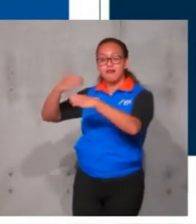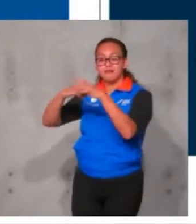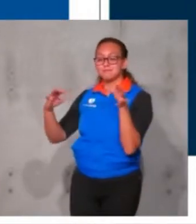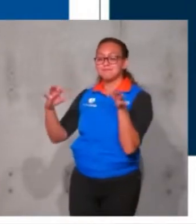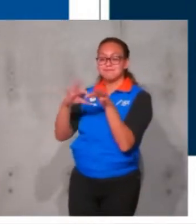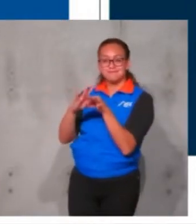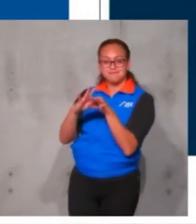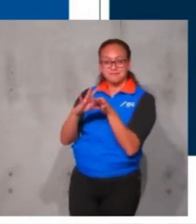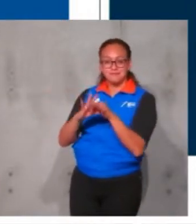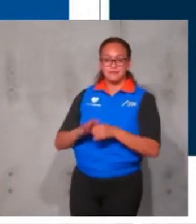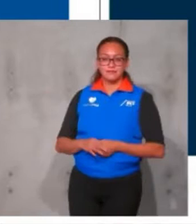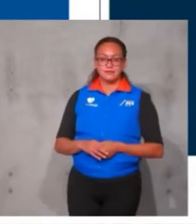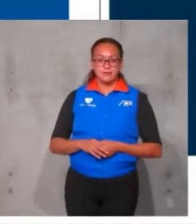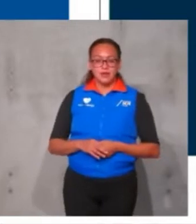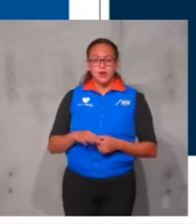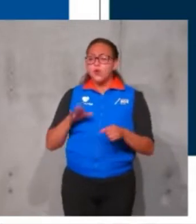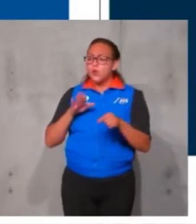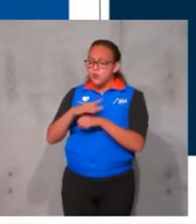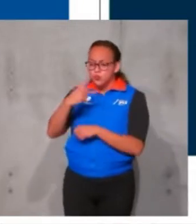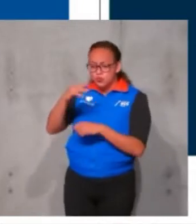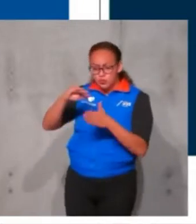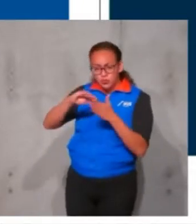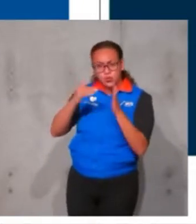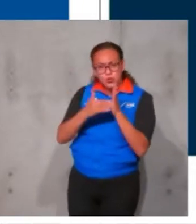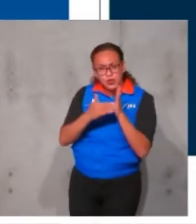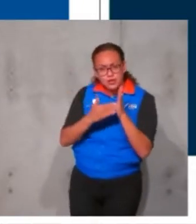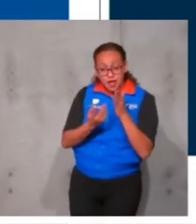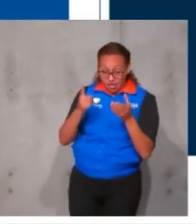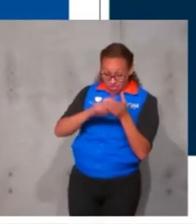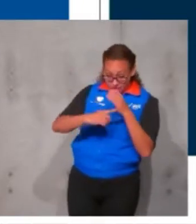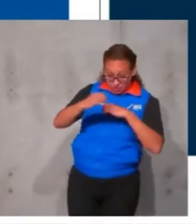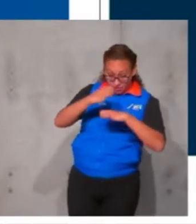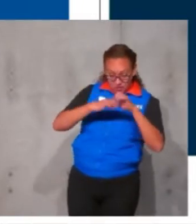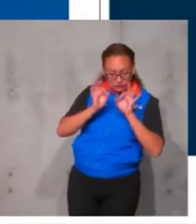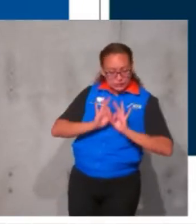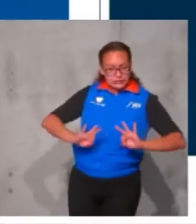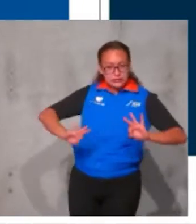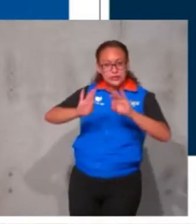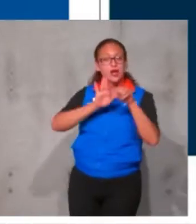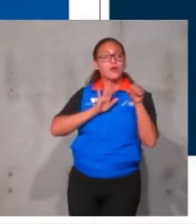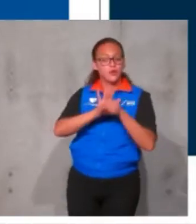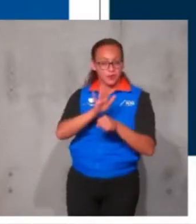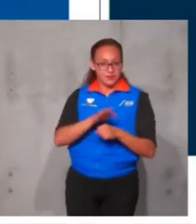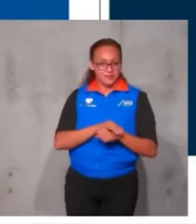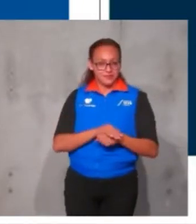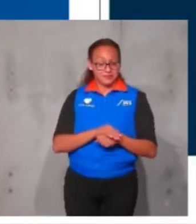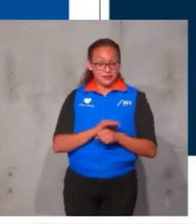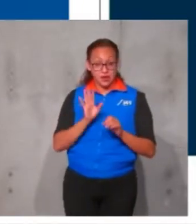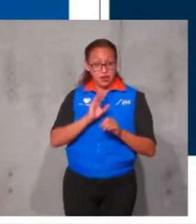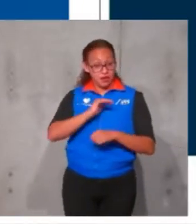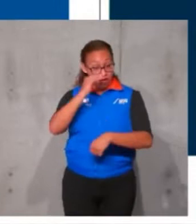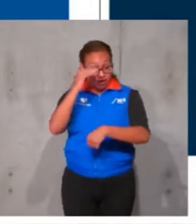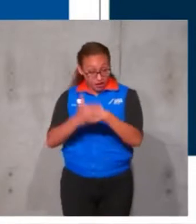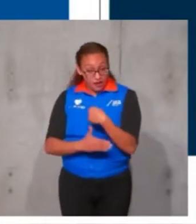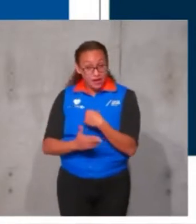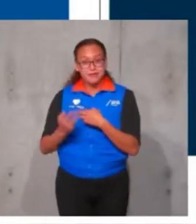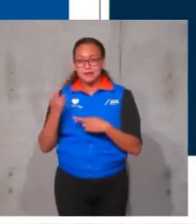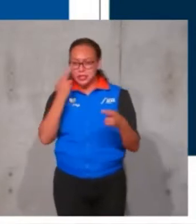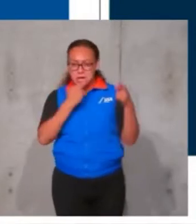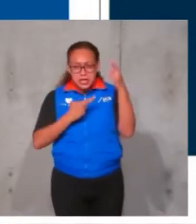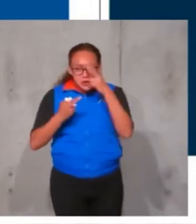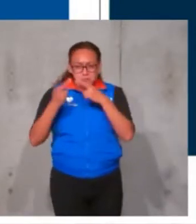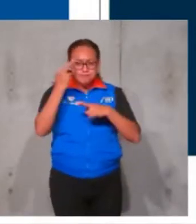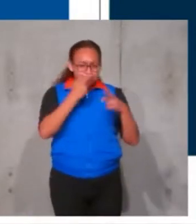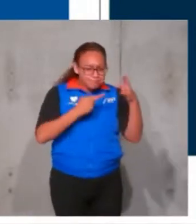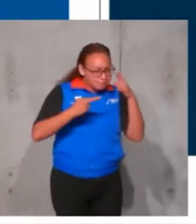esos grupos que son relevantes para la organización? Entonces, una vez que hacemos